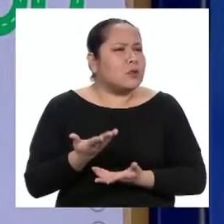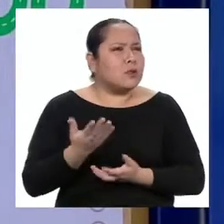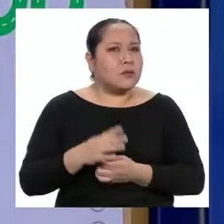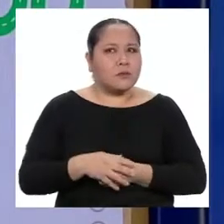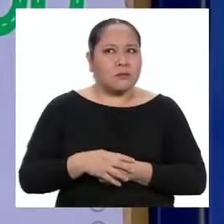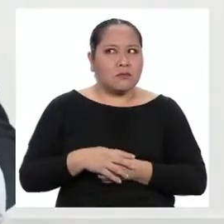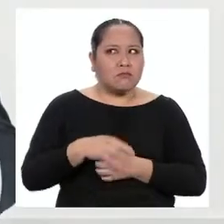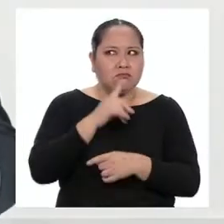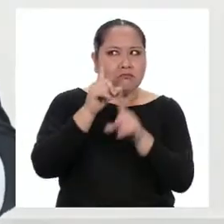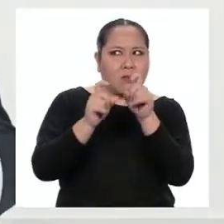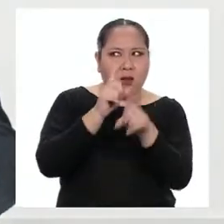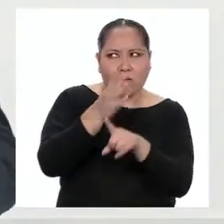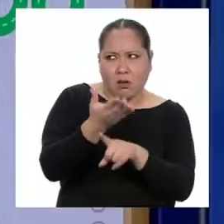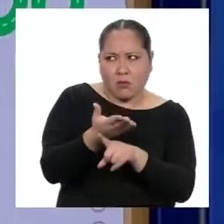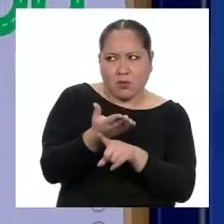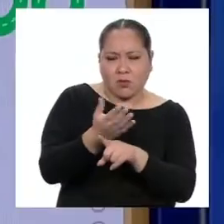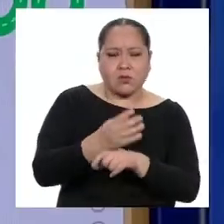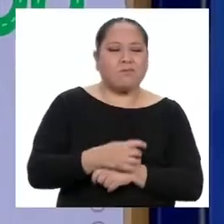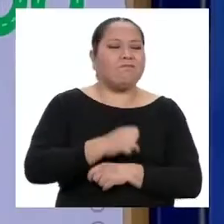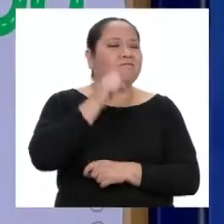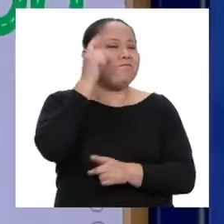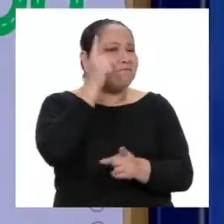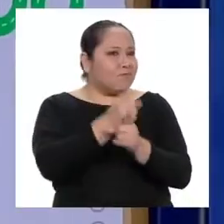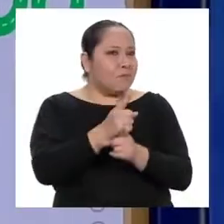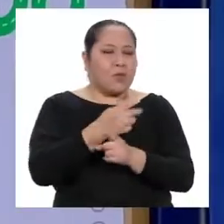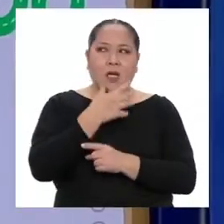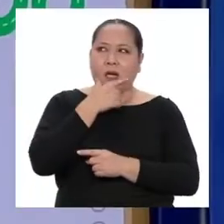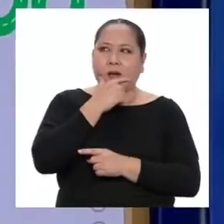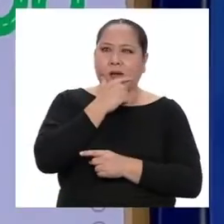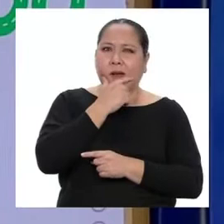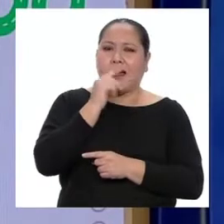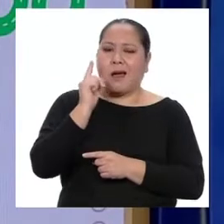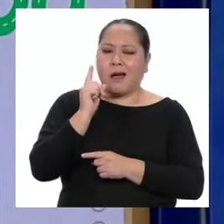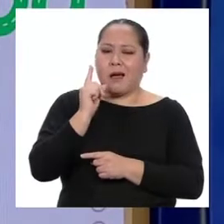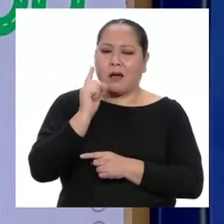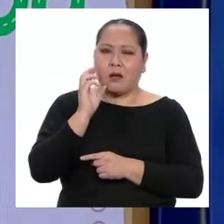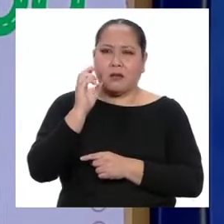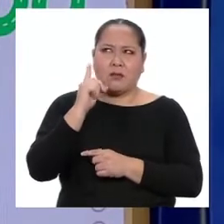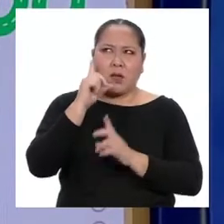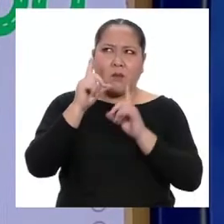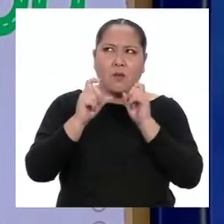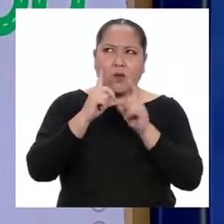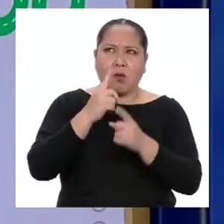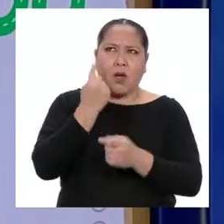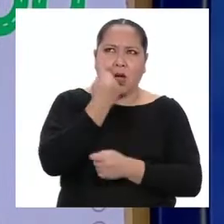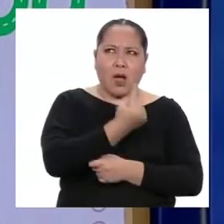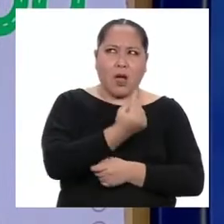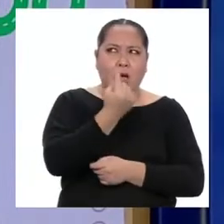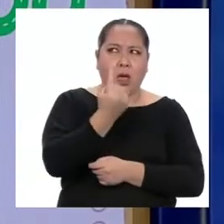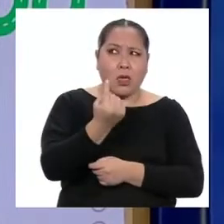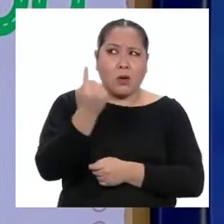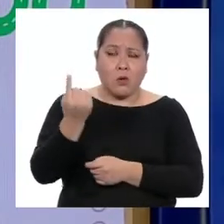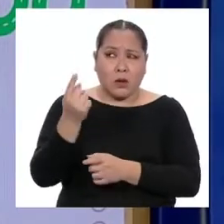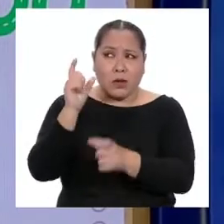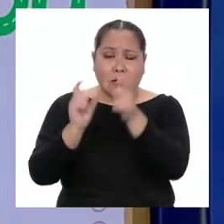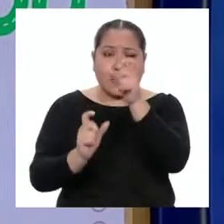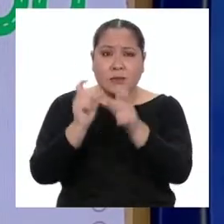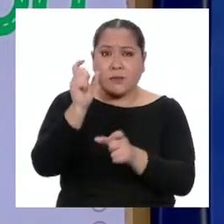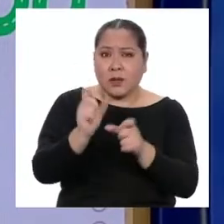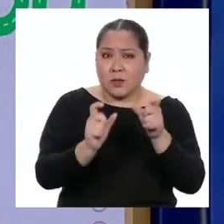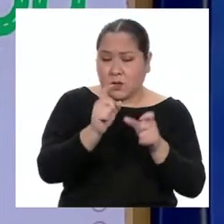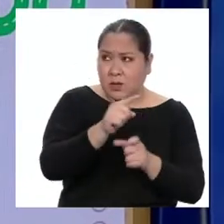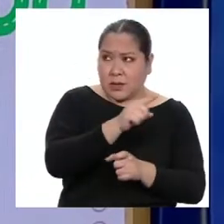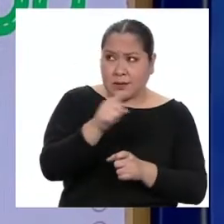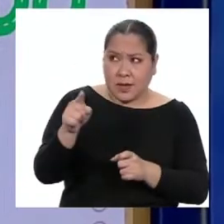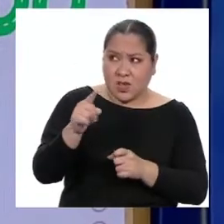¿Preguntamos a los demás? Exacto. Entonces, ¿debo preguntar a cada una de las personas si